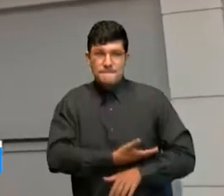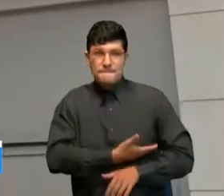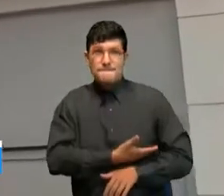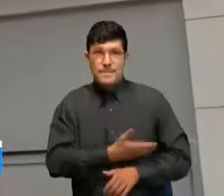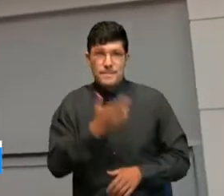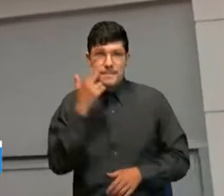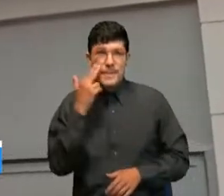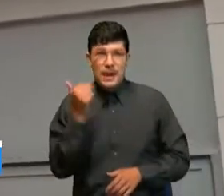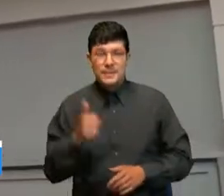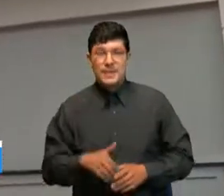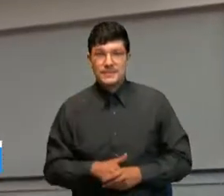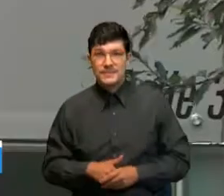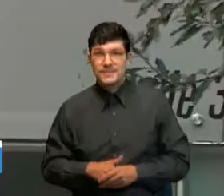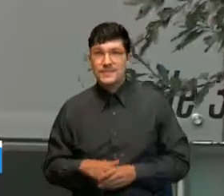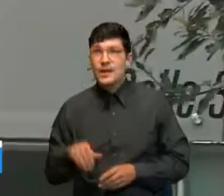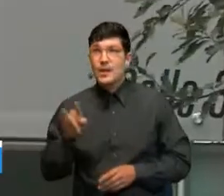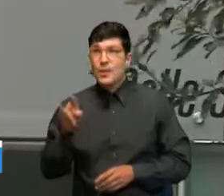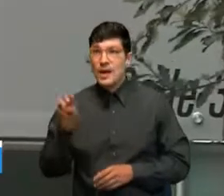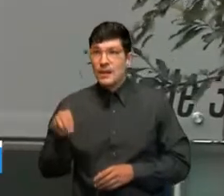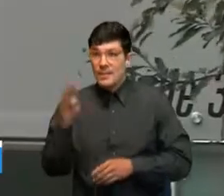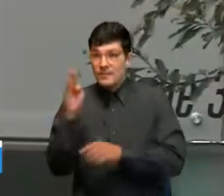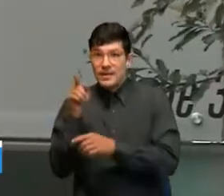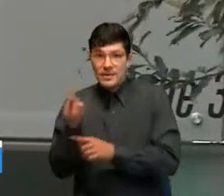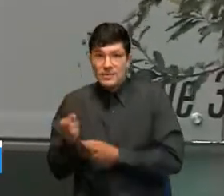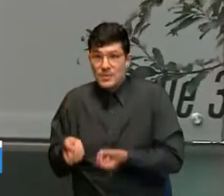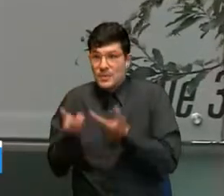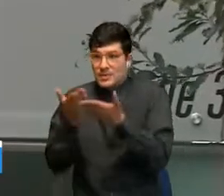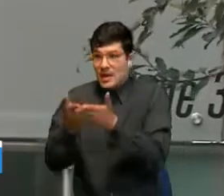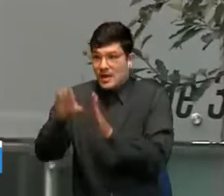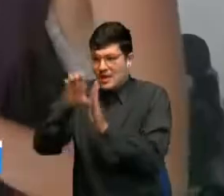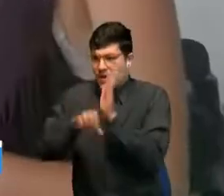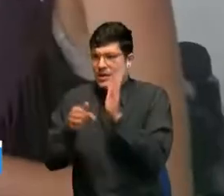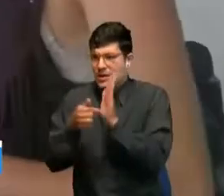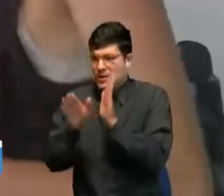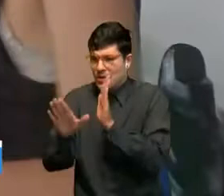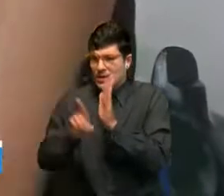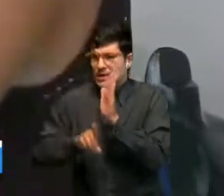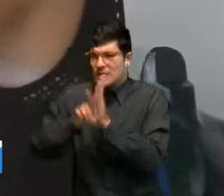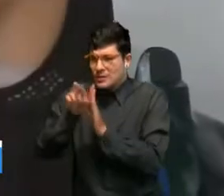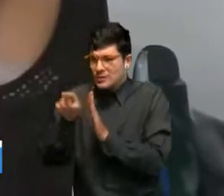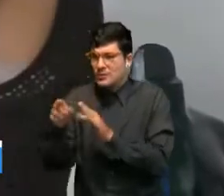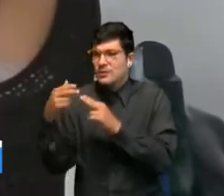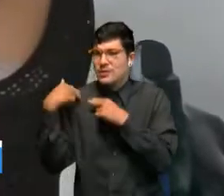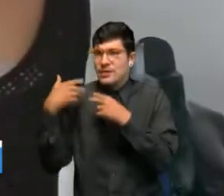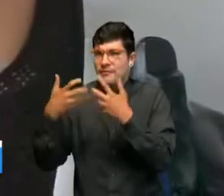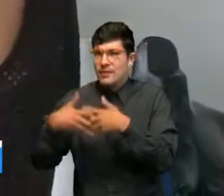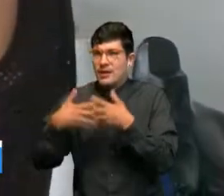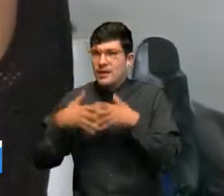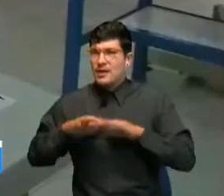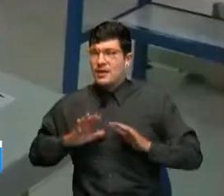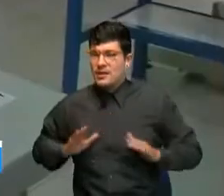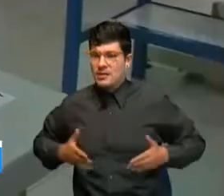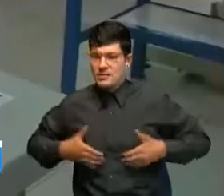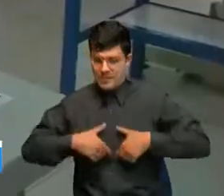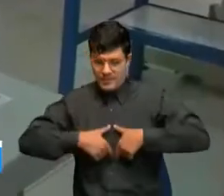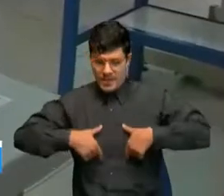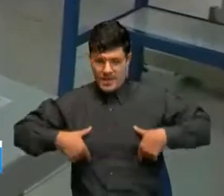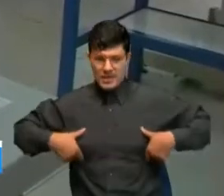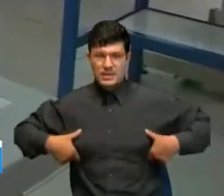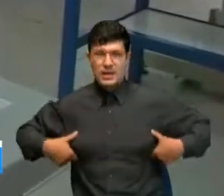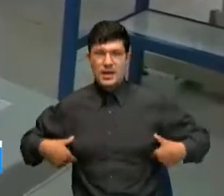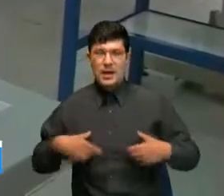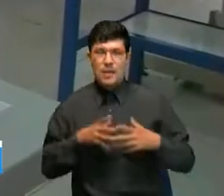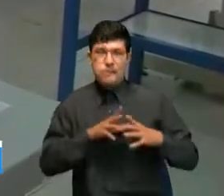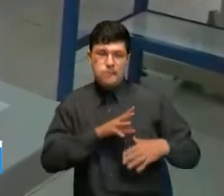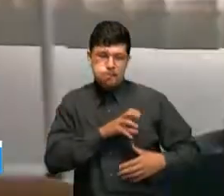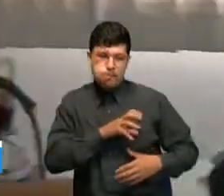Comercio otorgó a la UMB la patente con el desarrollo denominado brasier con bolsa refrescante removible para